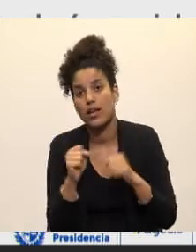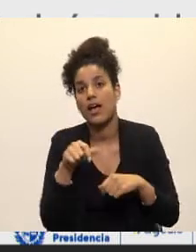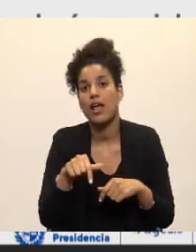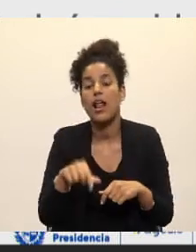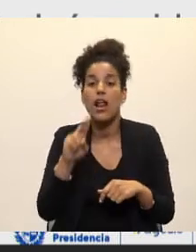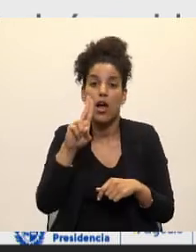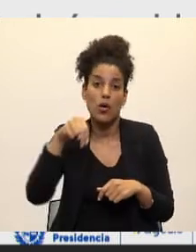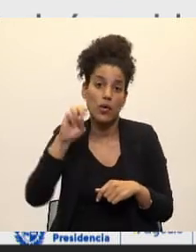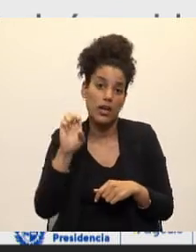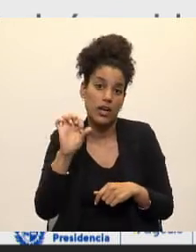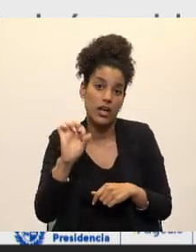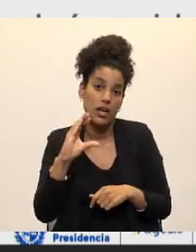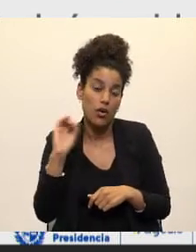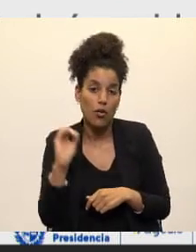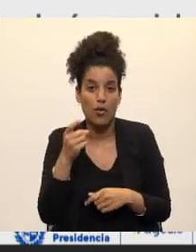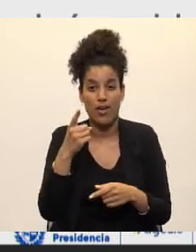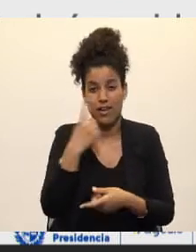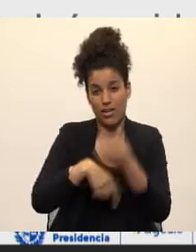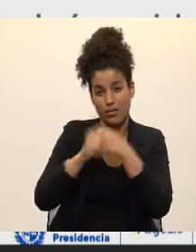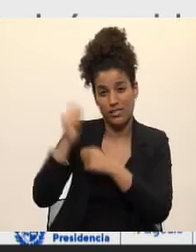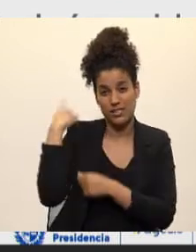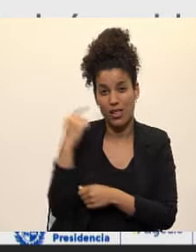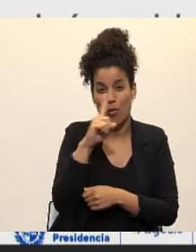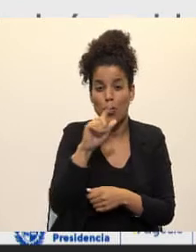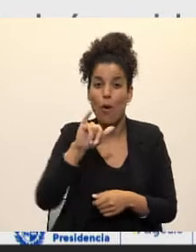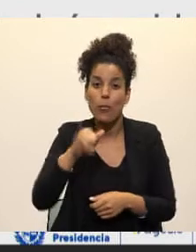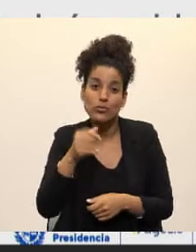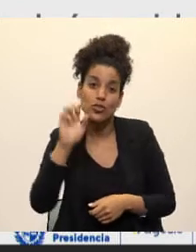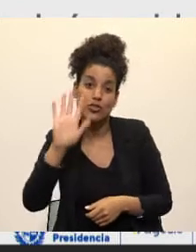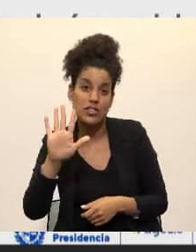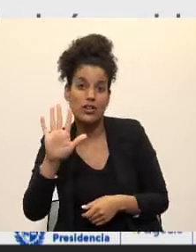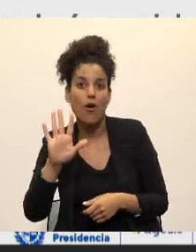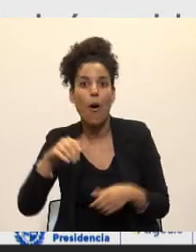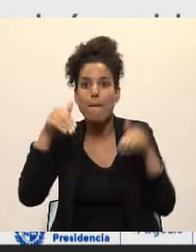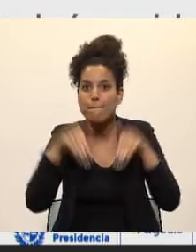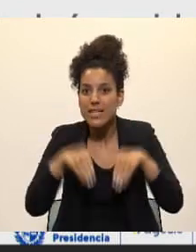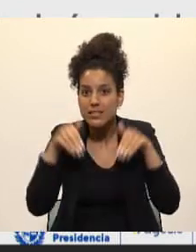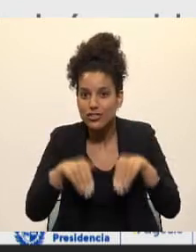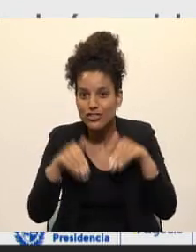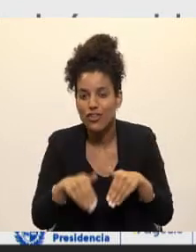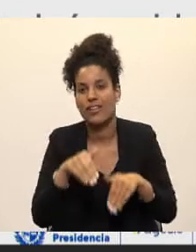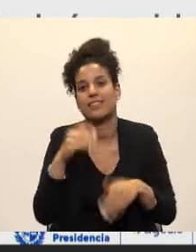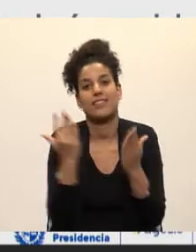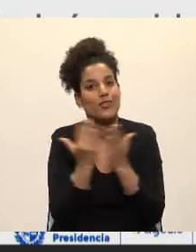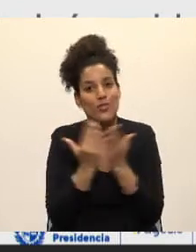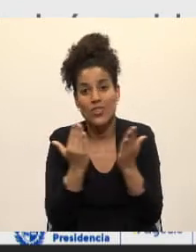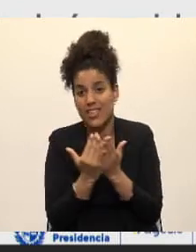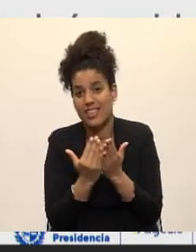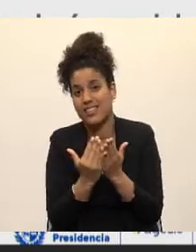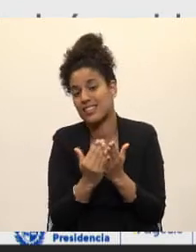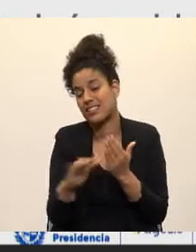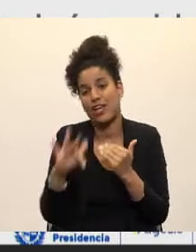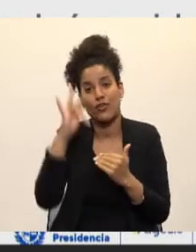pasado estaba planteando más de 3,5 millones de chicos y chicas que van a estar excluidos cuando